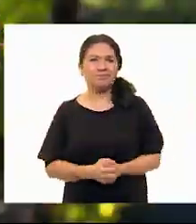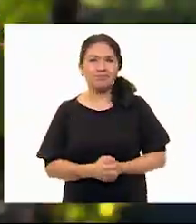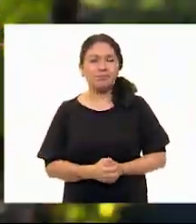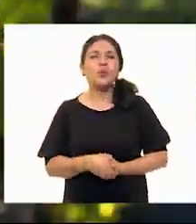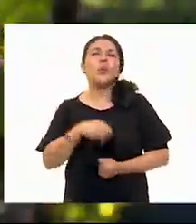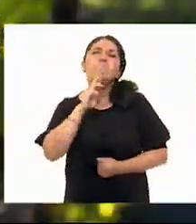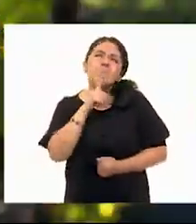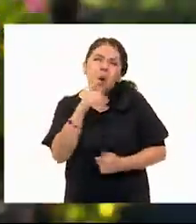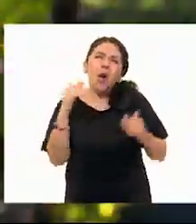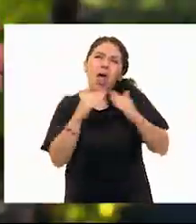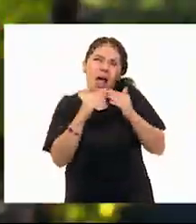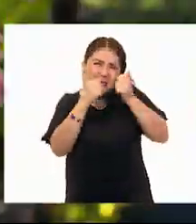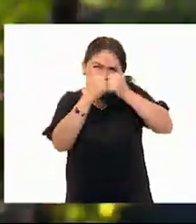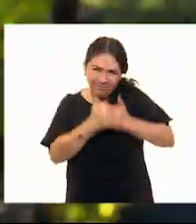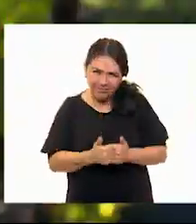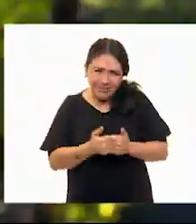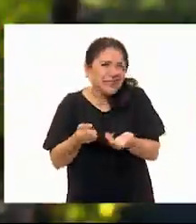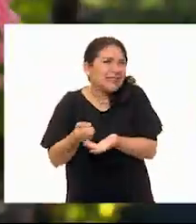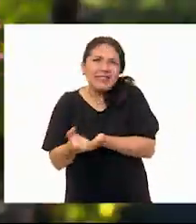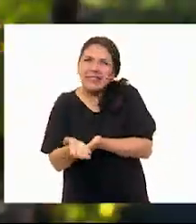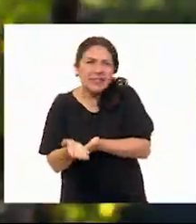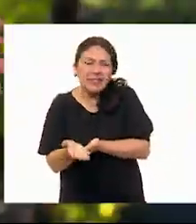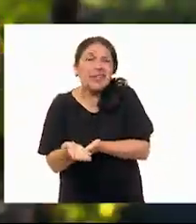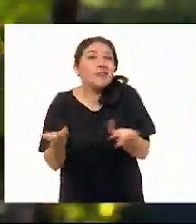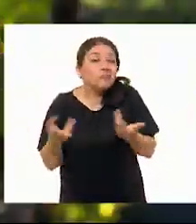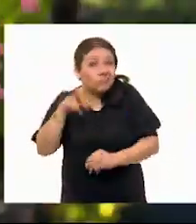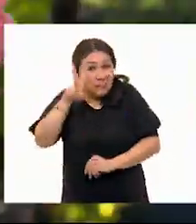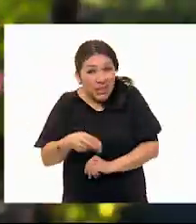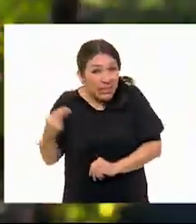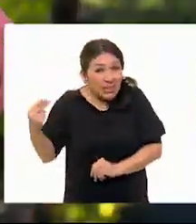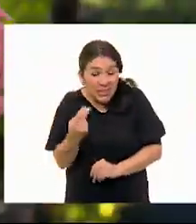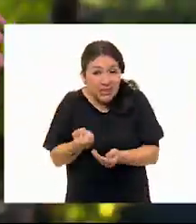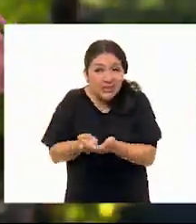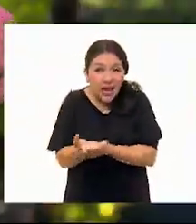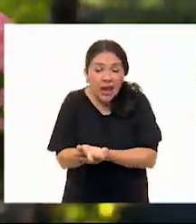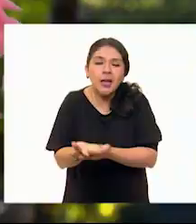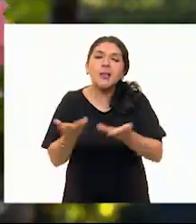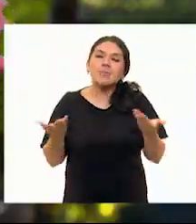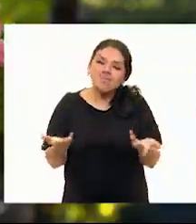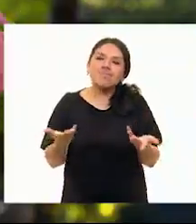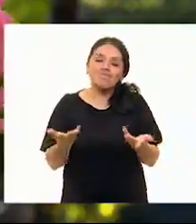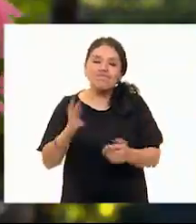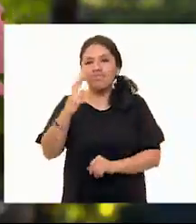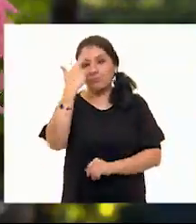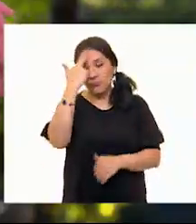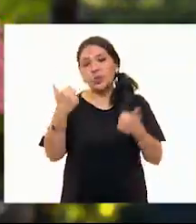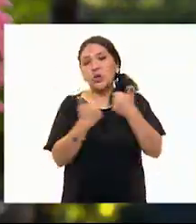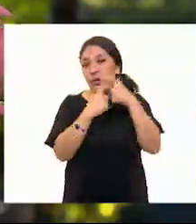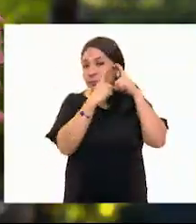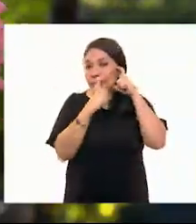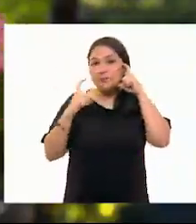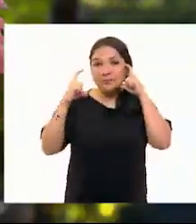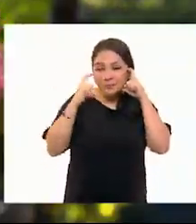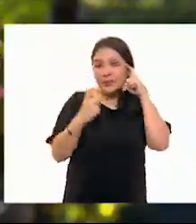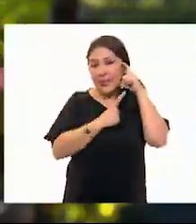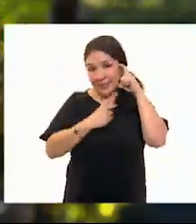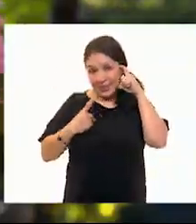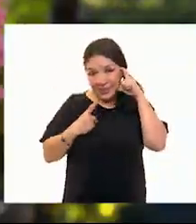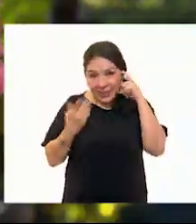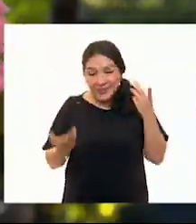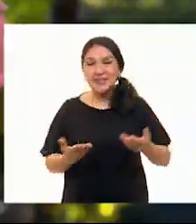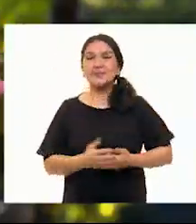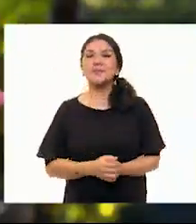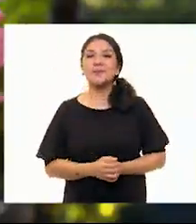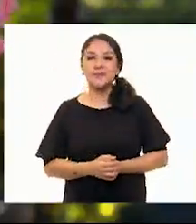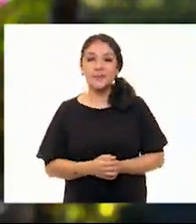Trata de no salir de casa a menos que sea muy necesario. Si lo haces, utiliza